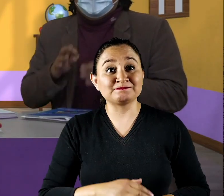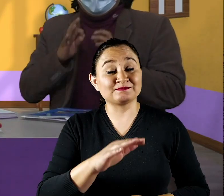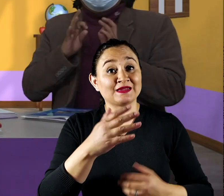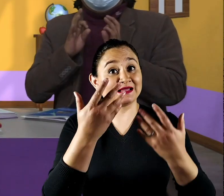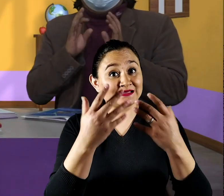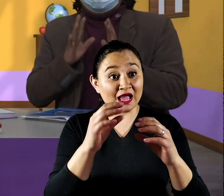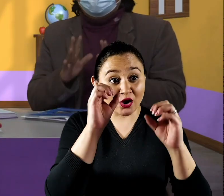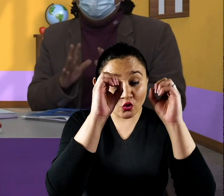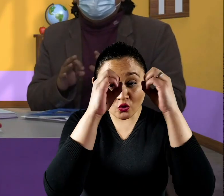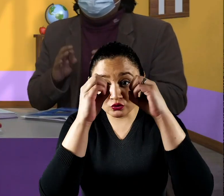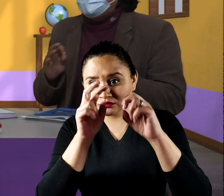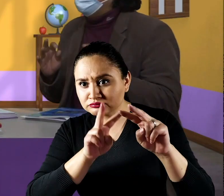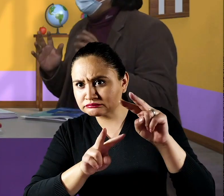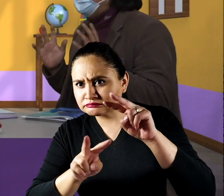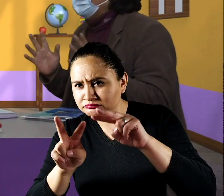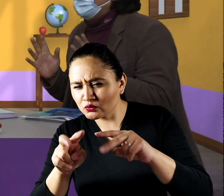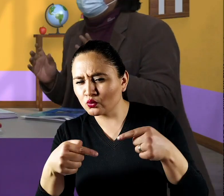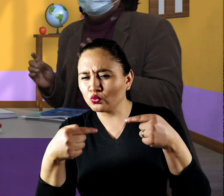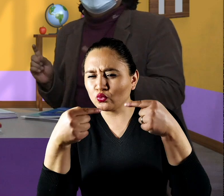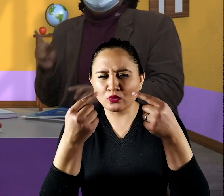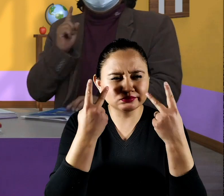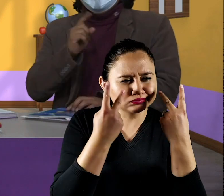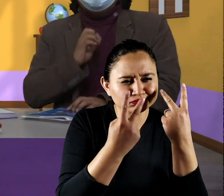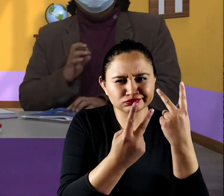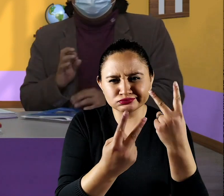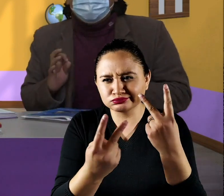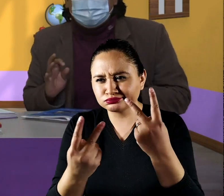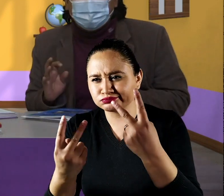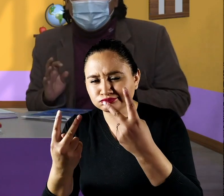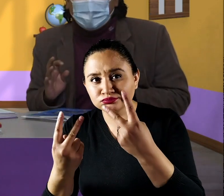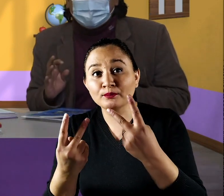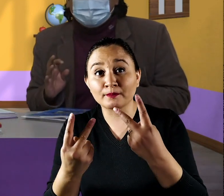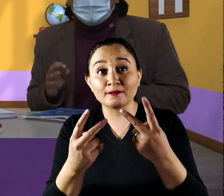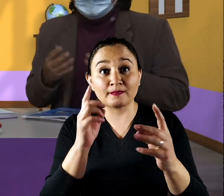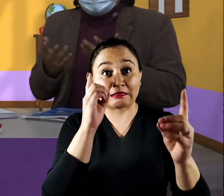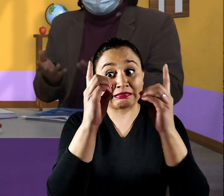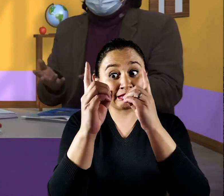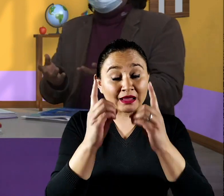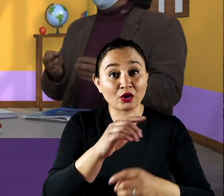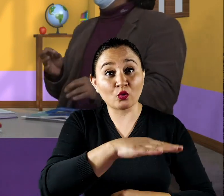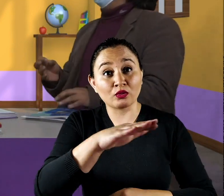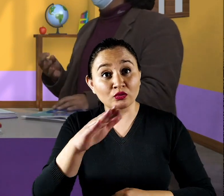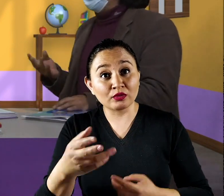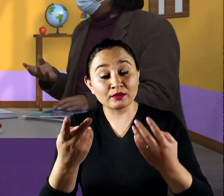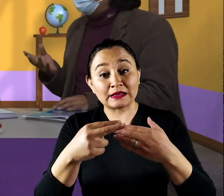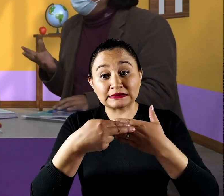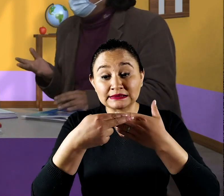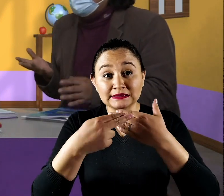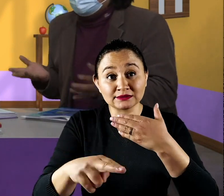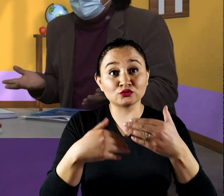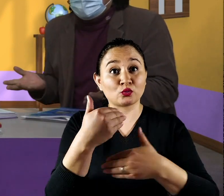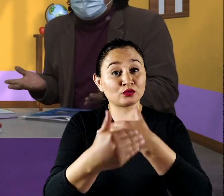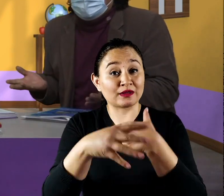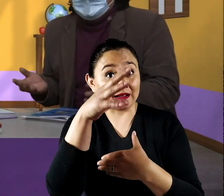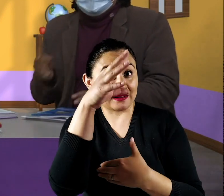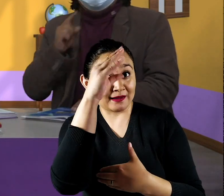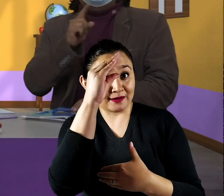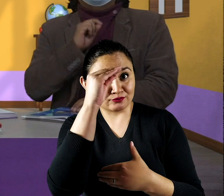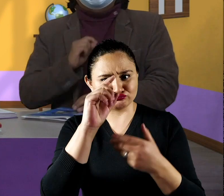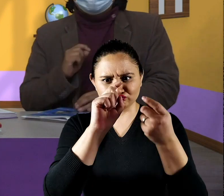hecho observaciones permanentes, diálogos con los estudiantes, registro del proceso de